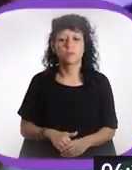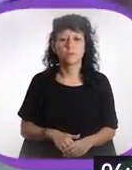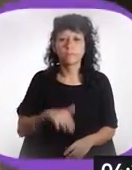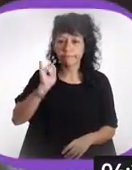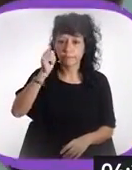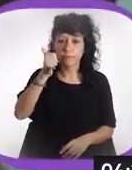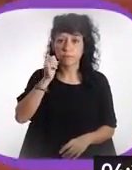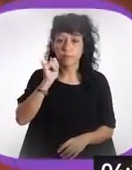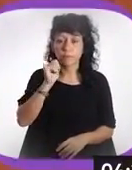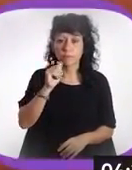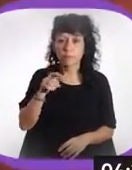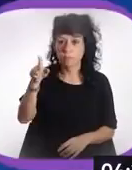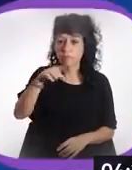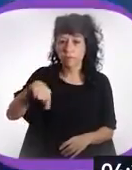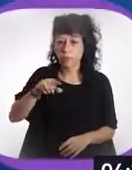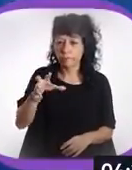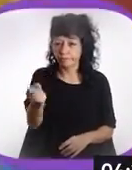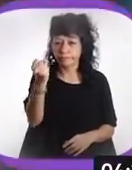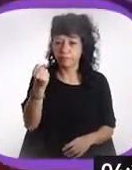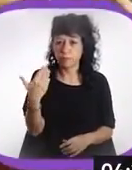¡Sí! ¡Son nuestros!